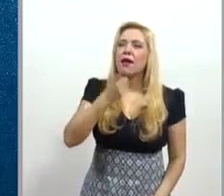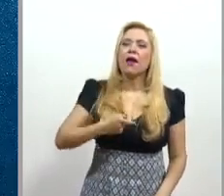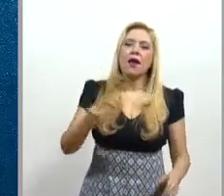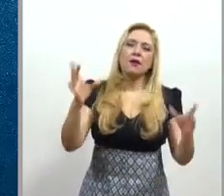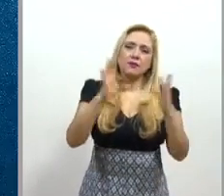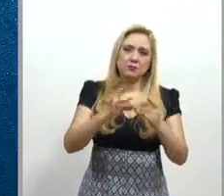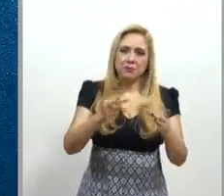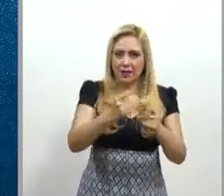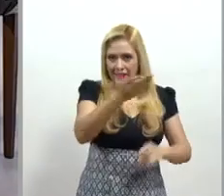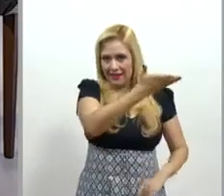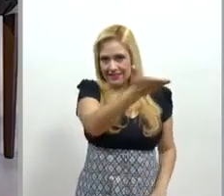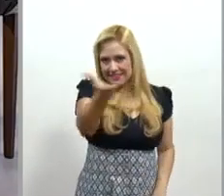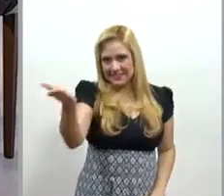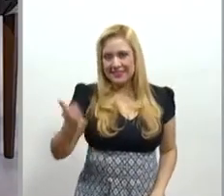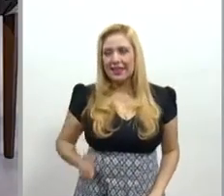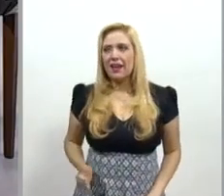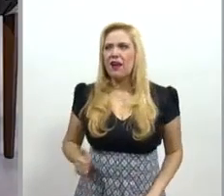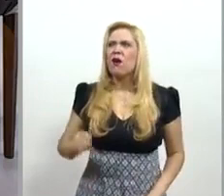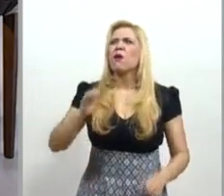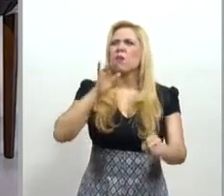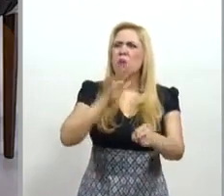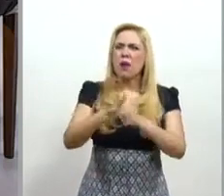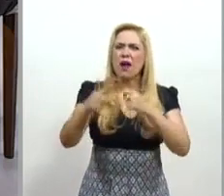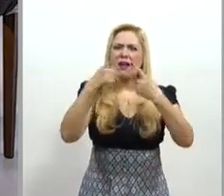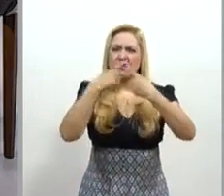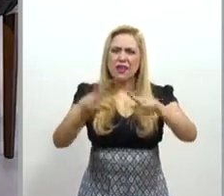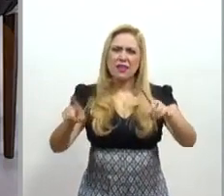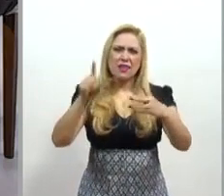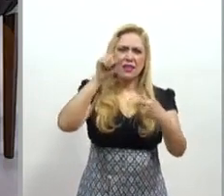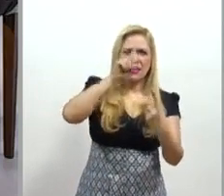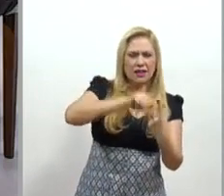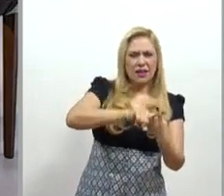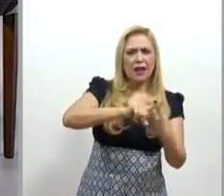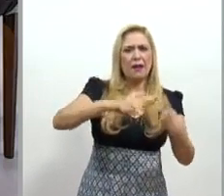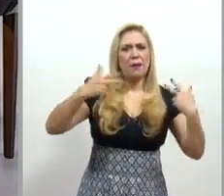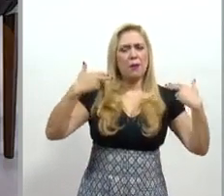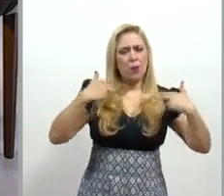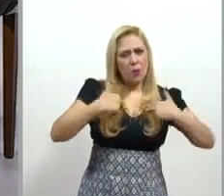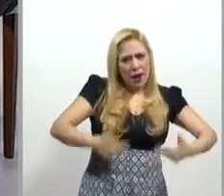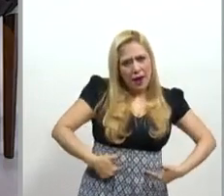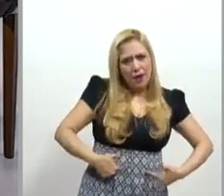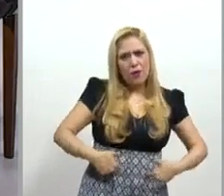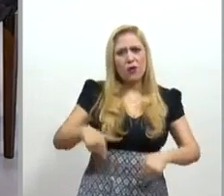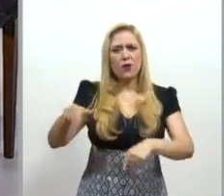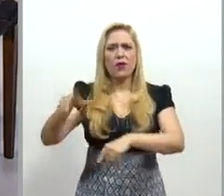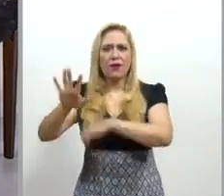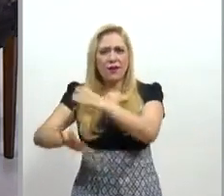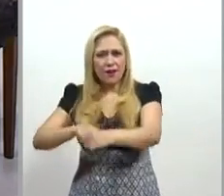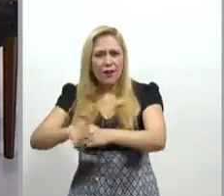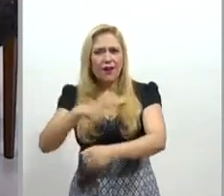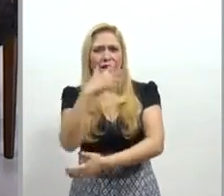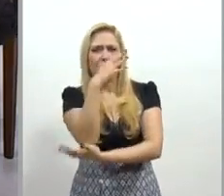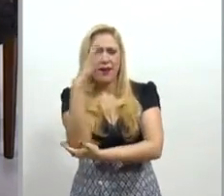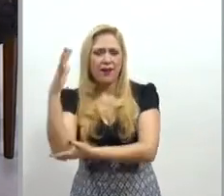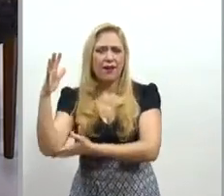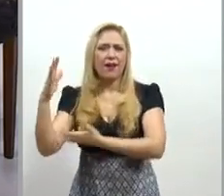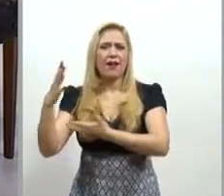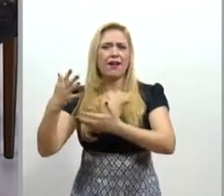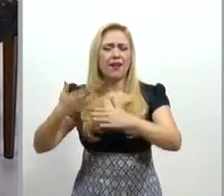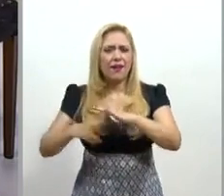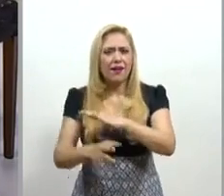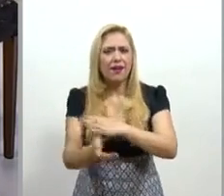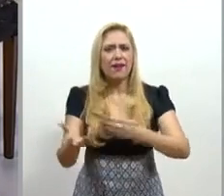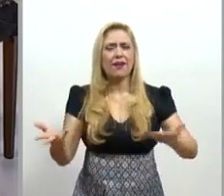explicaras al auditorio cuáles las distintas visiones que hay sobre la relación entre el ser humano y el medio ambiente. Escuchamos de la antropocéntrica,